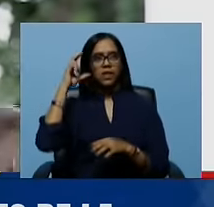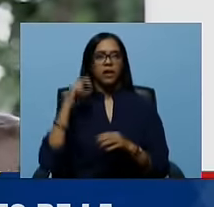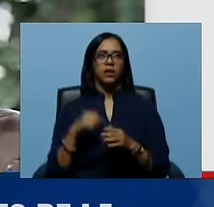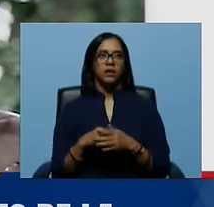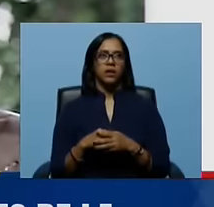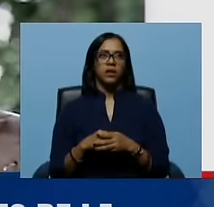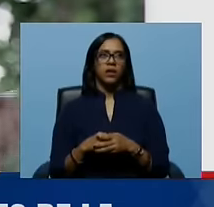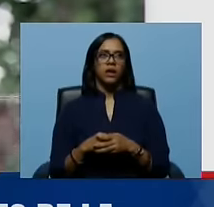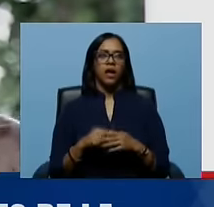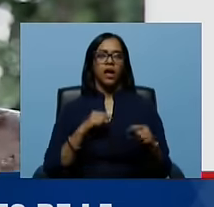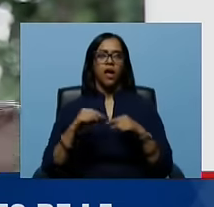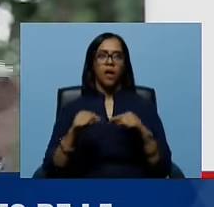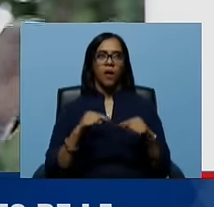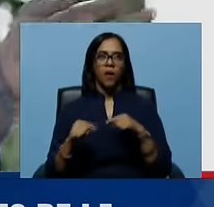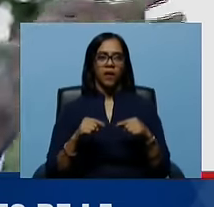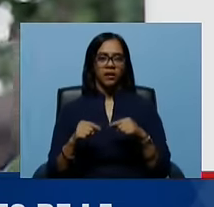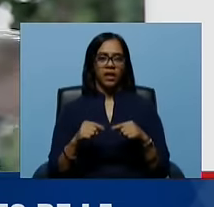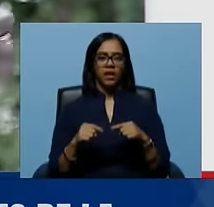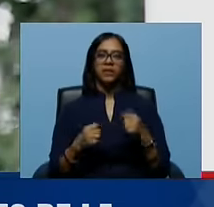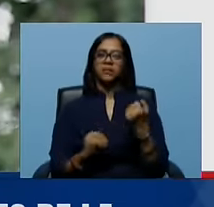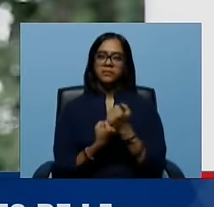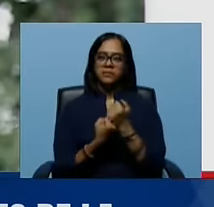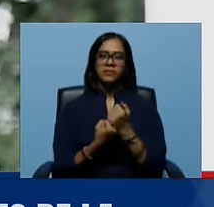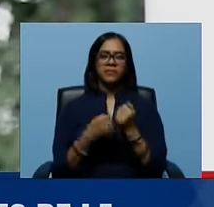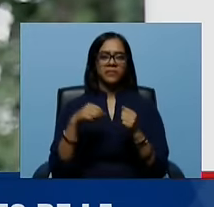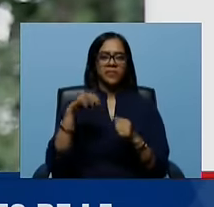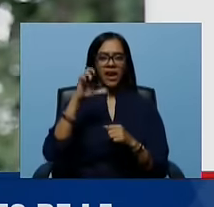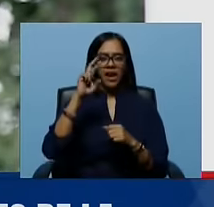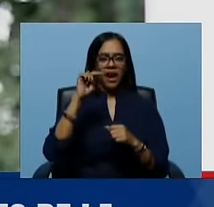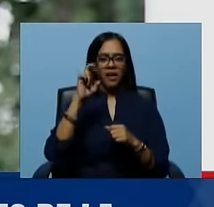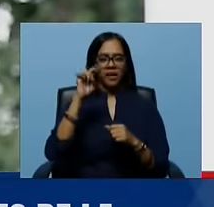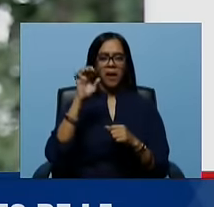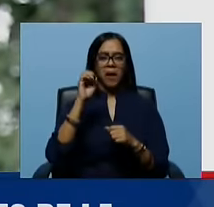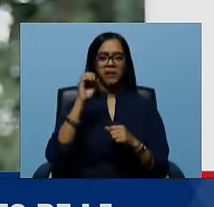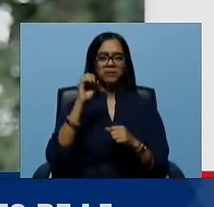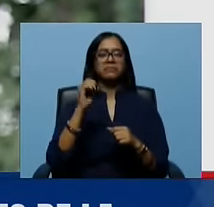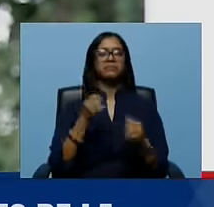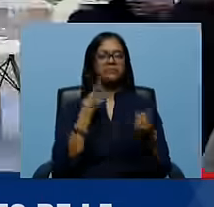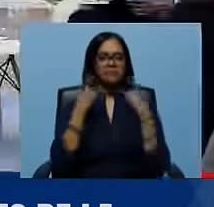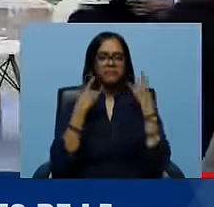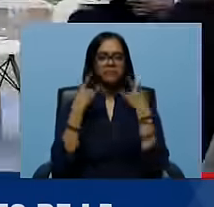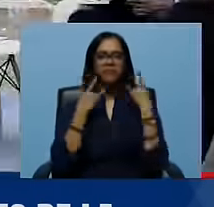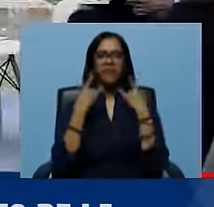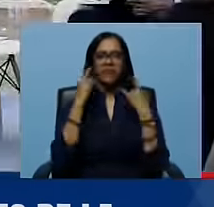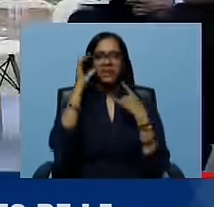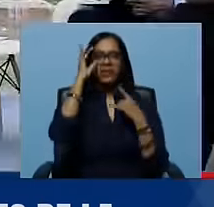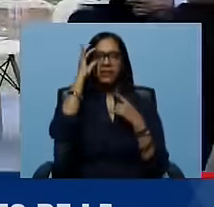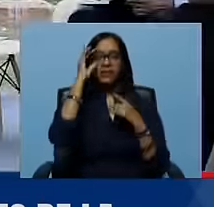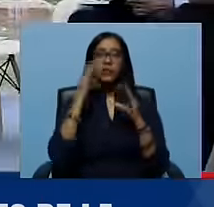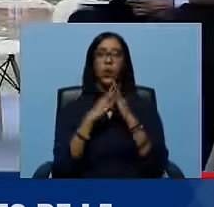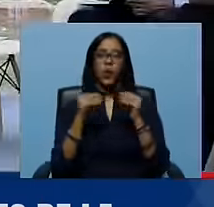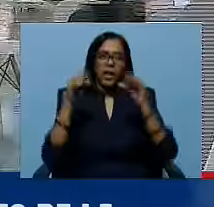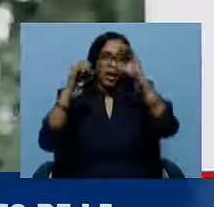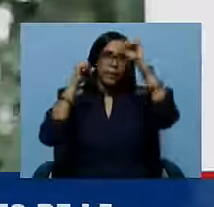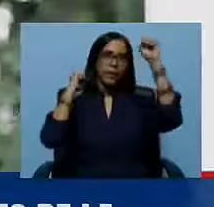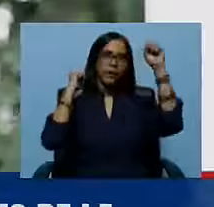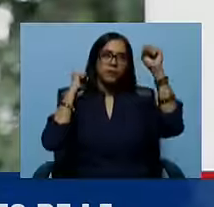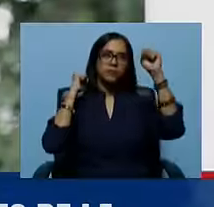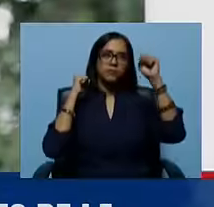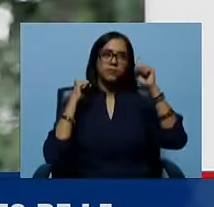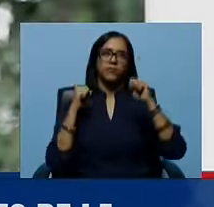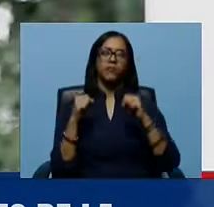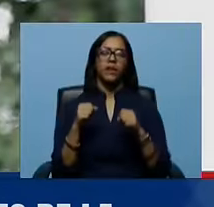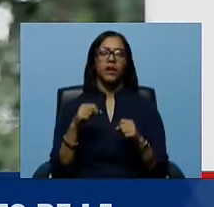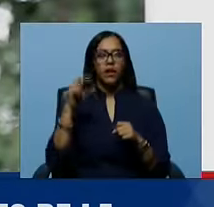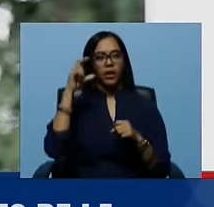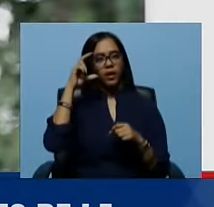y coordinen, Héctor, apoya mucho en eso a Ernesto, para que se activen todas las embajadas y